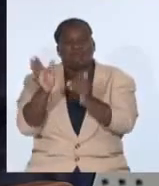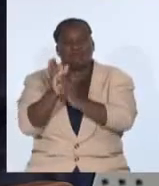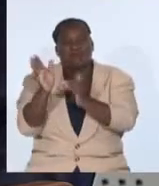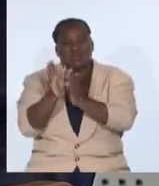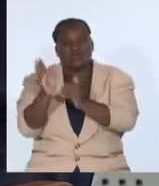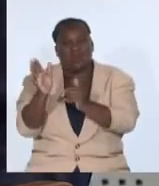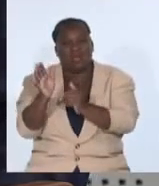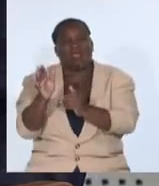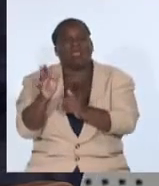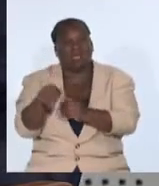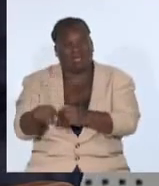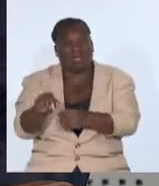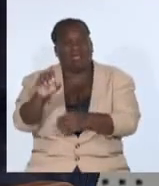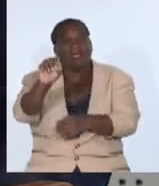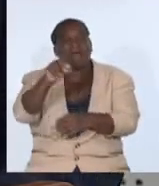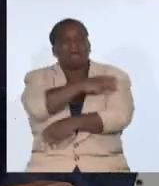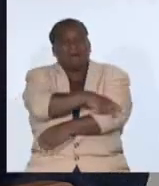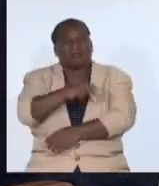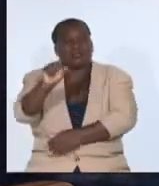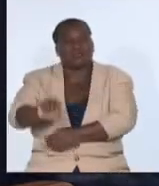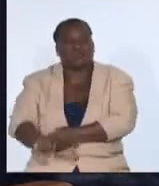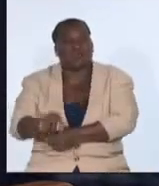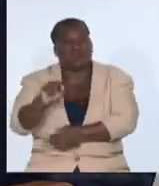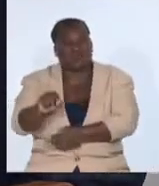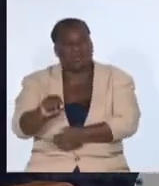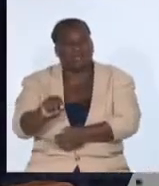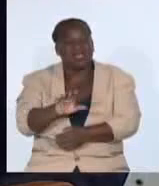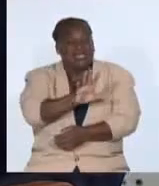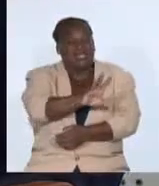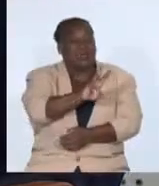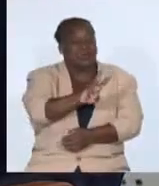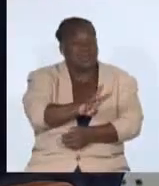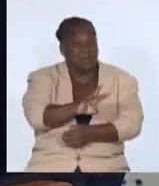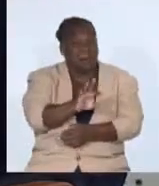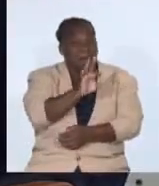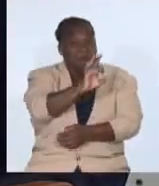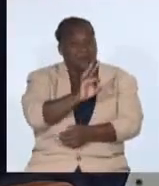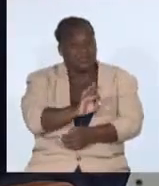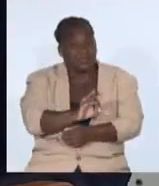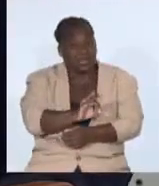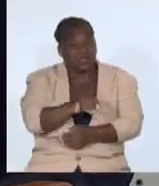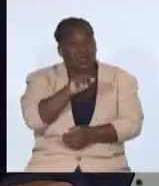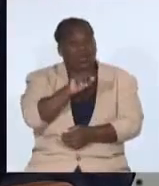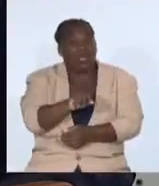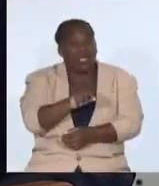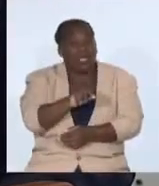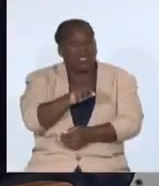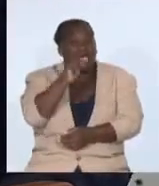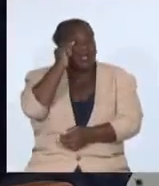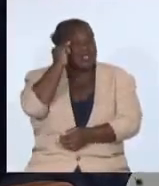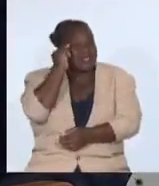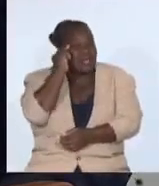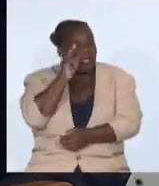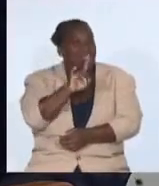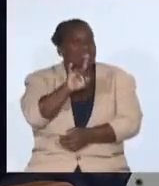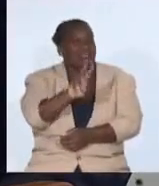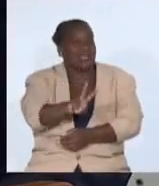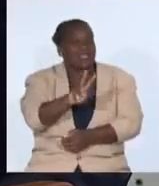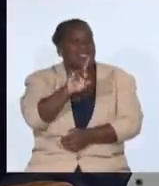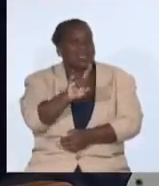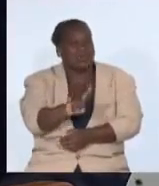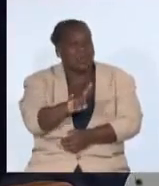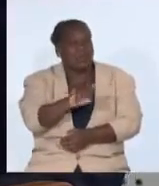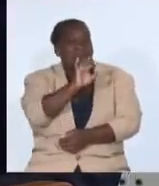en Norteamérica mientras esta cifra asciende al 53% en el sur de Asia y al 39% en África